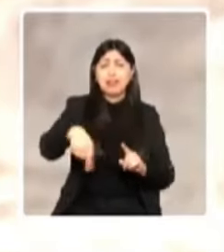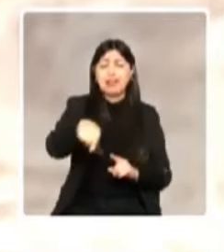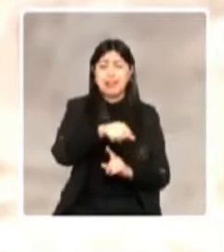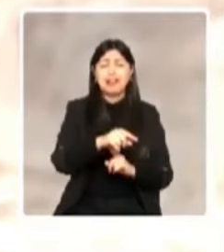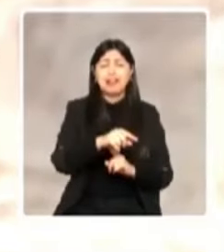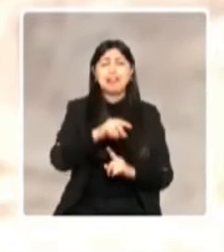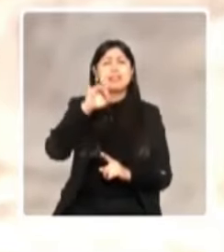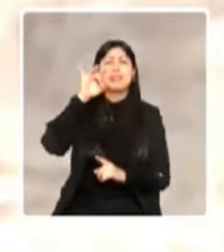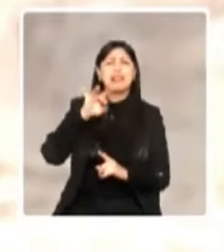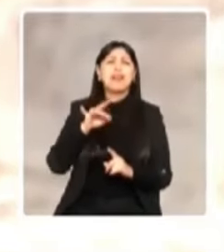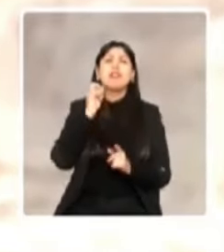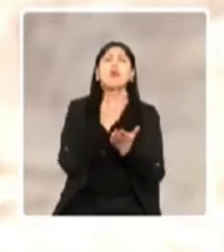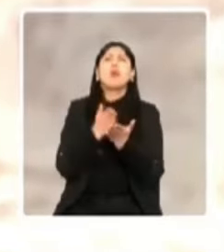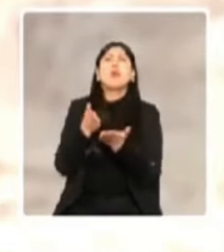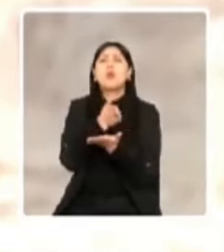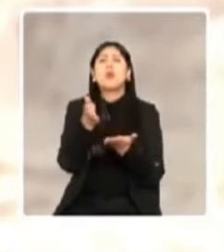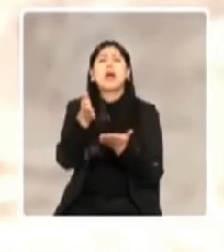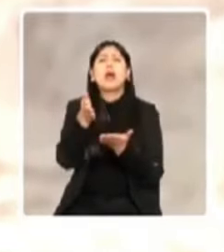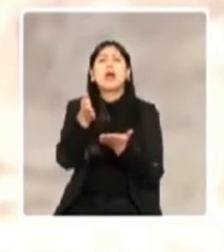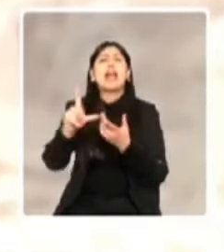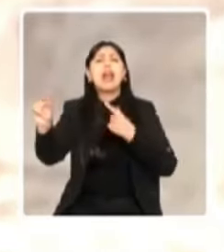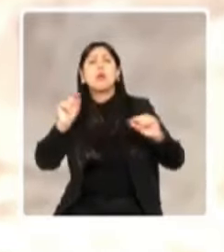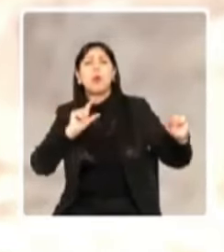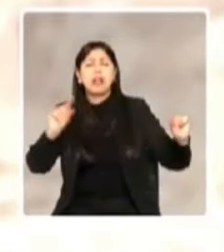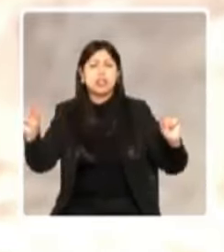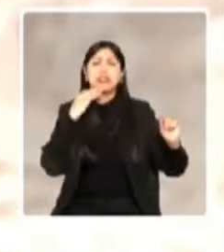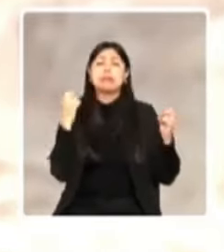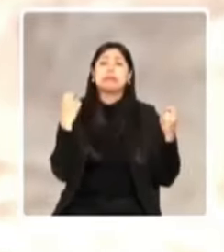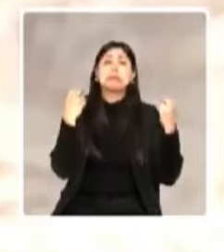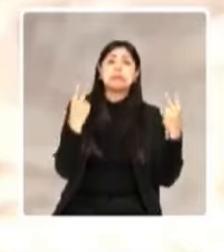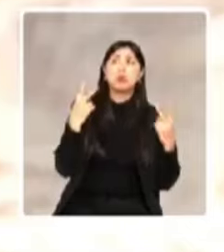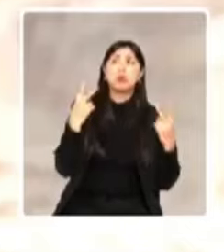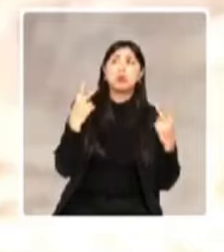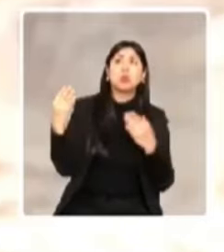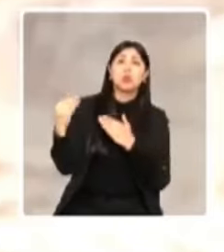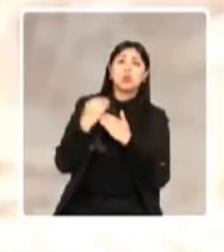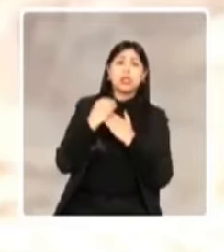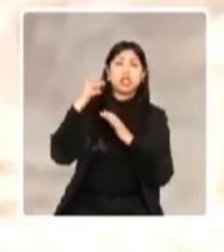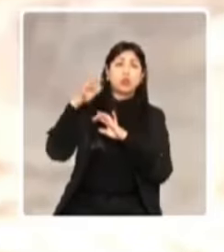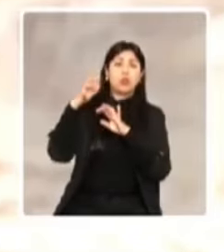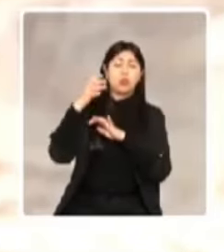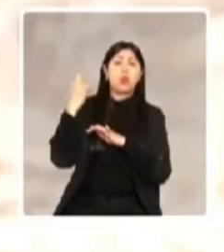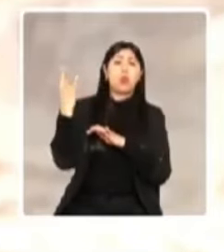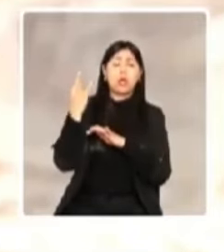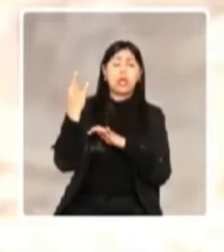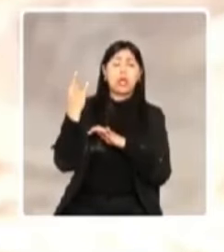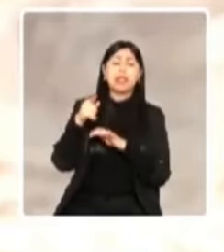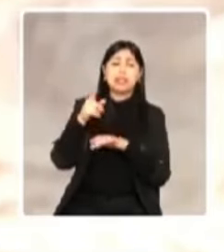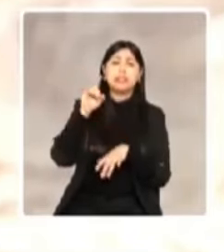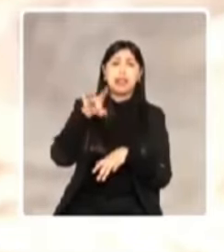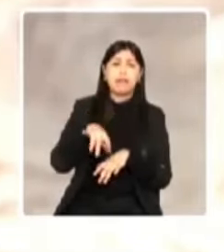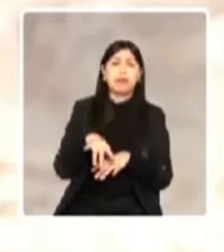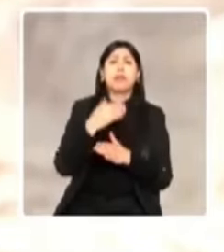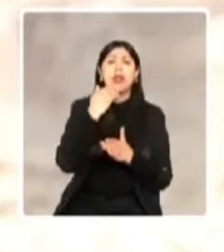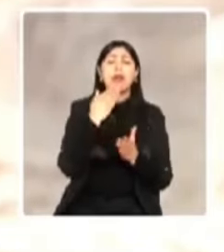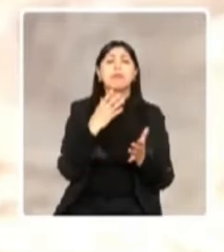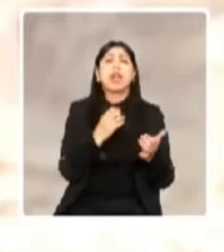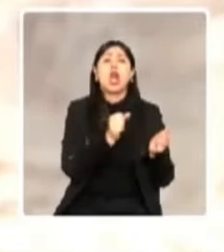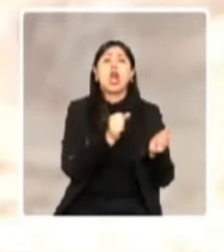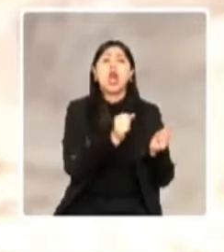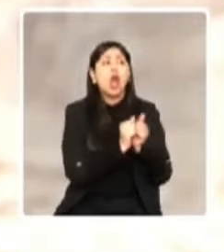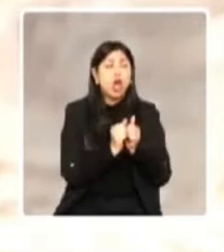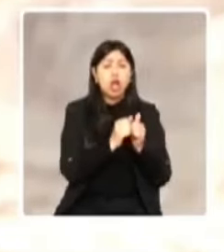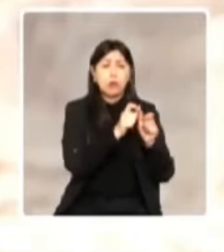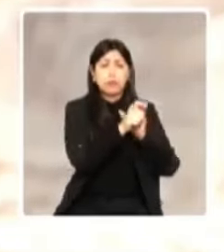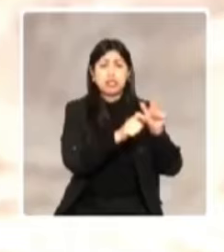prefectura de la Policía de Investigaciones. Y vamos a, por supuesto, intentar obtener declaraciones por parte del mandatario y también de la ministra